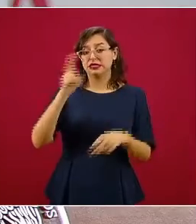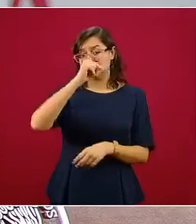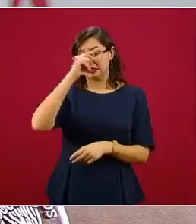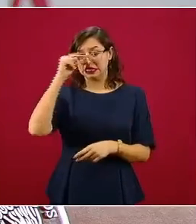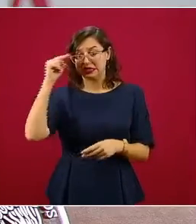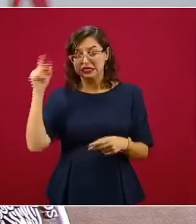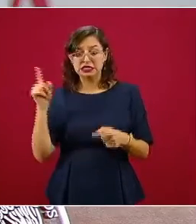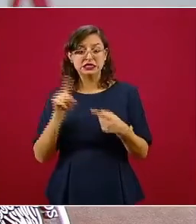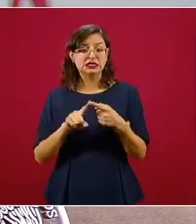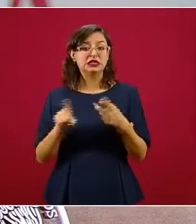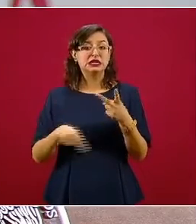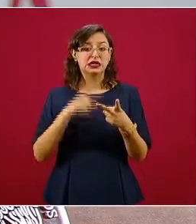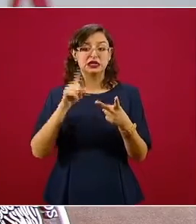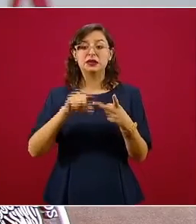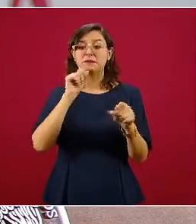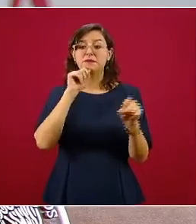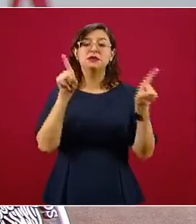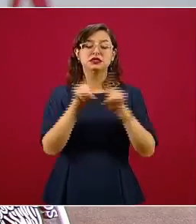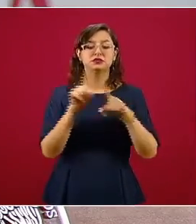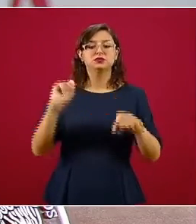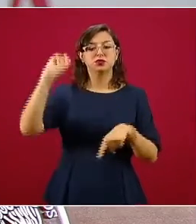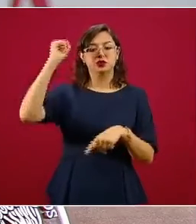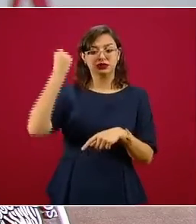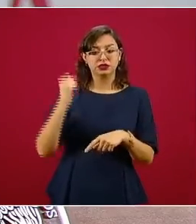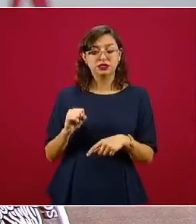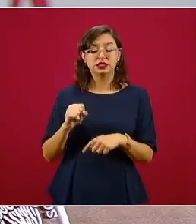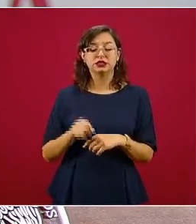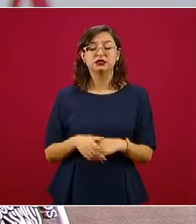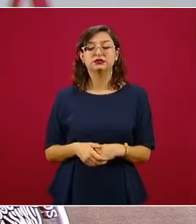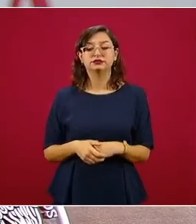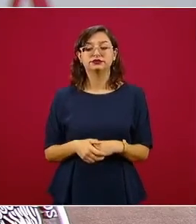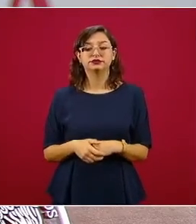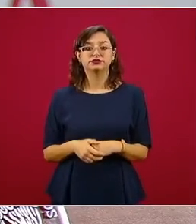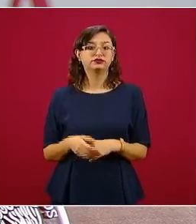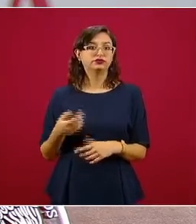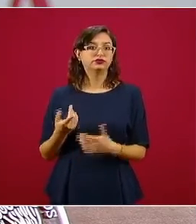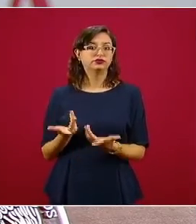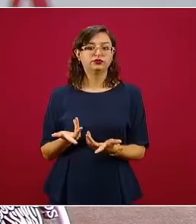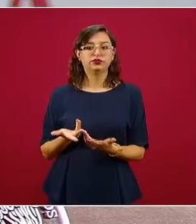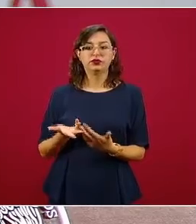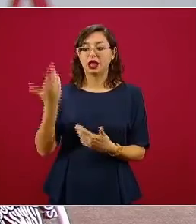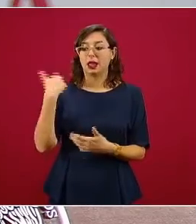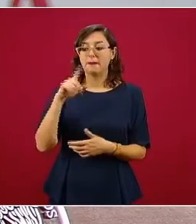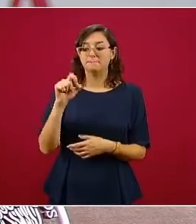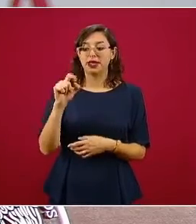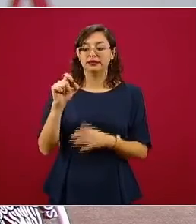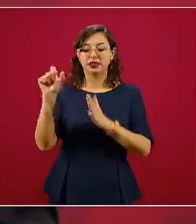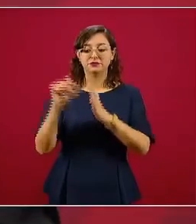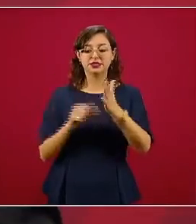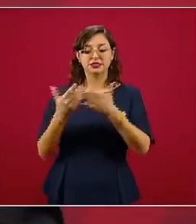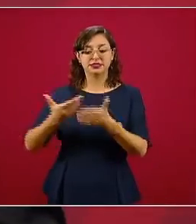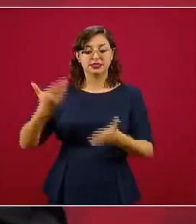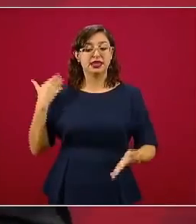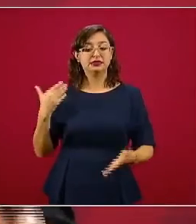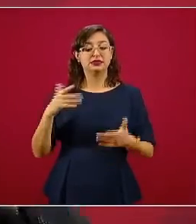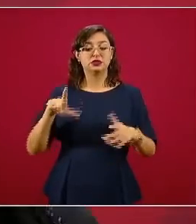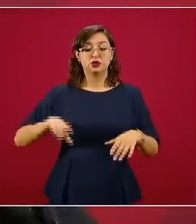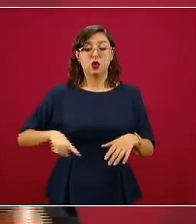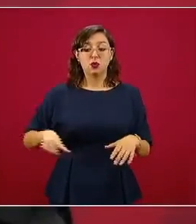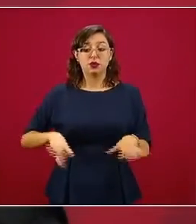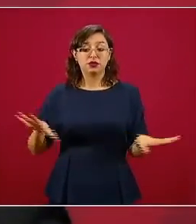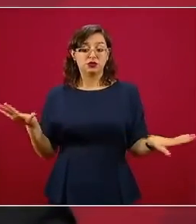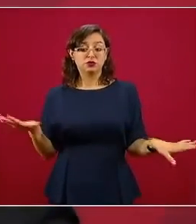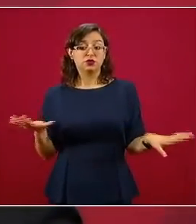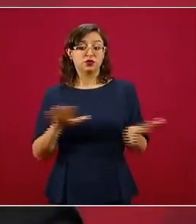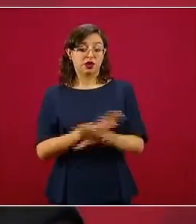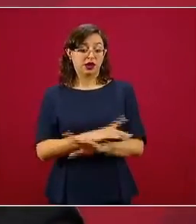de, también de Sinaloa, en la transición hace 20 meses más o menos, justamente